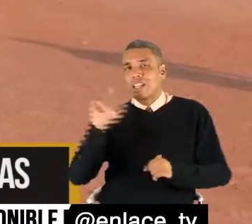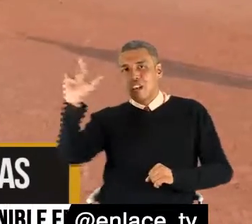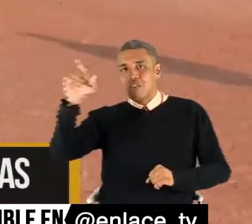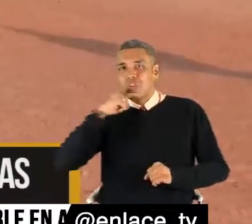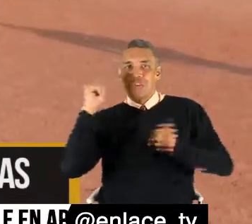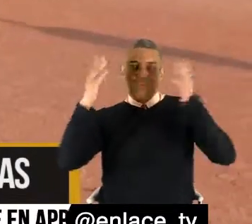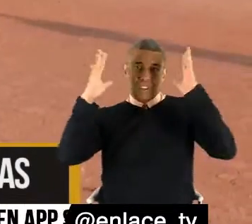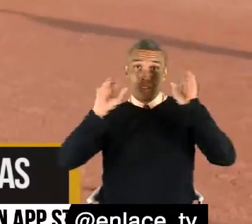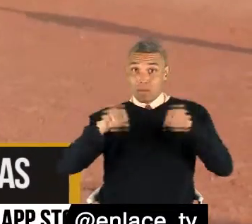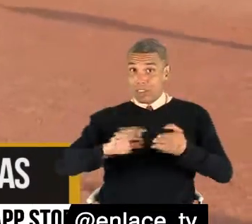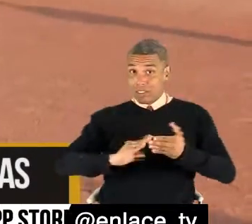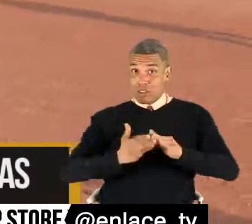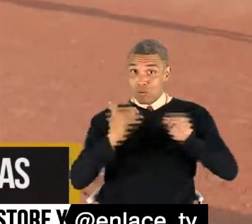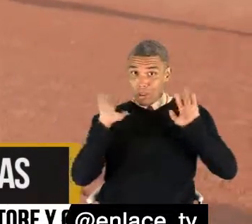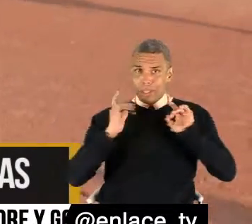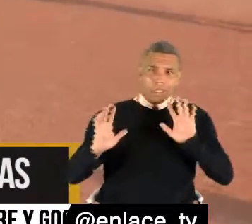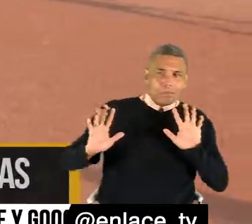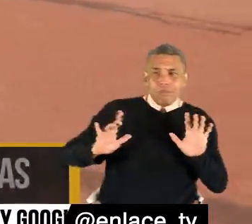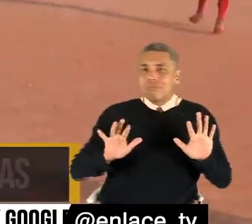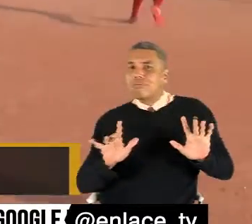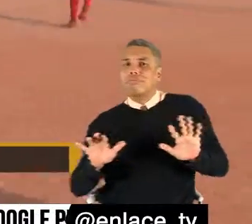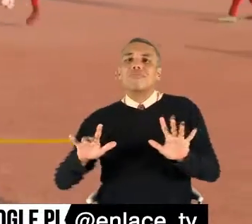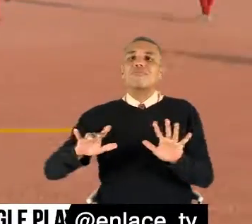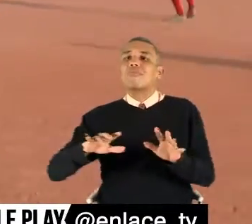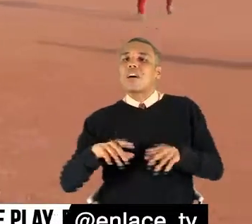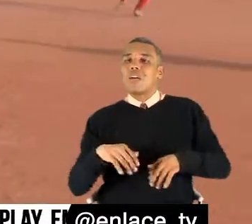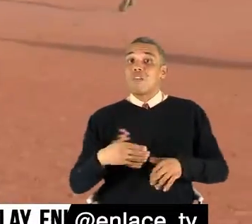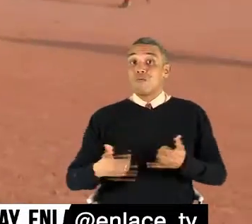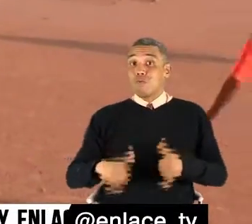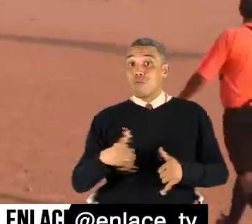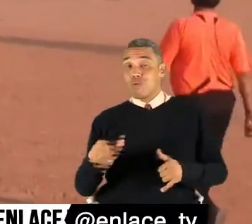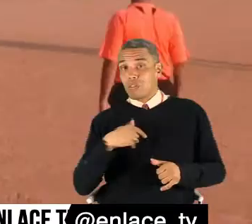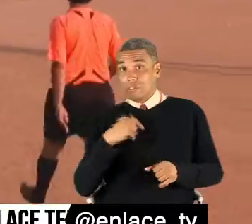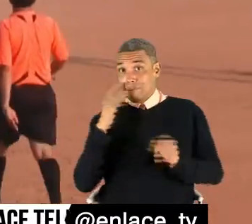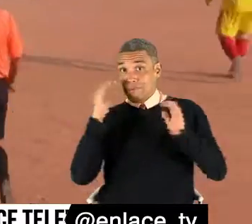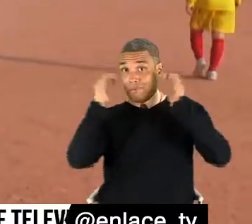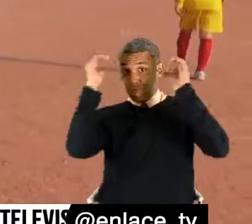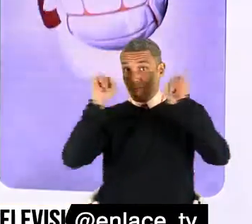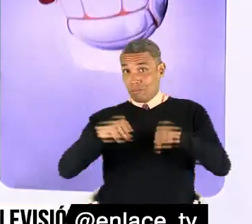barranqueños asistan y aprecien lo más selecto del minifútbol en la ciudad.